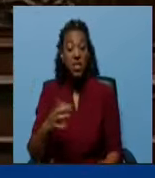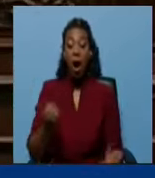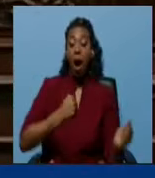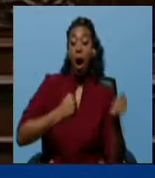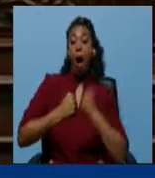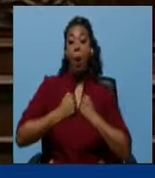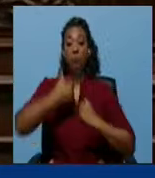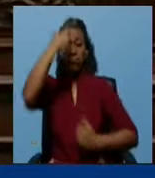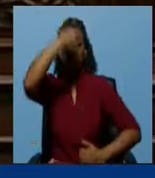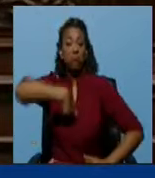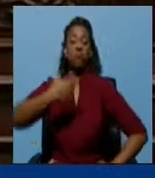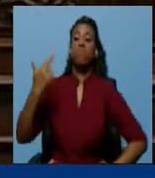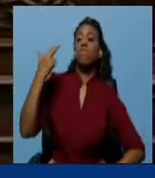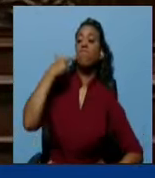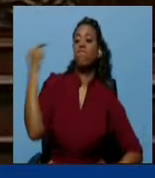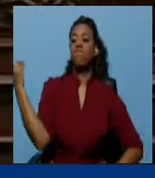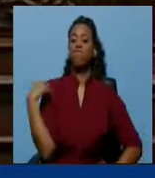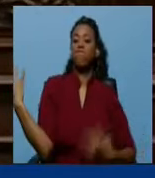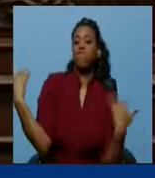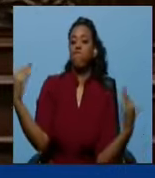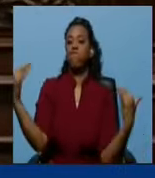egocentrista, ególatra.